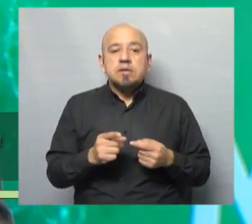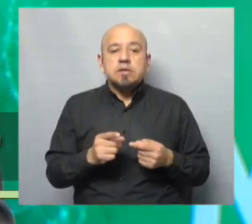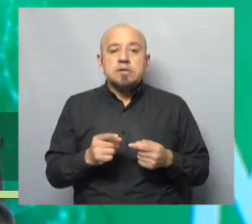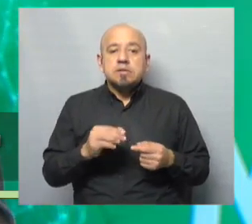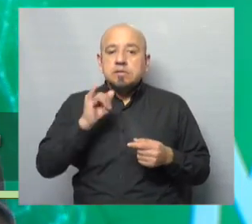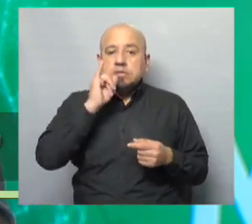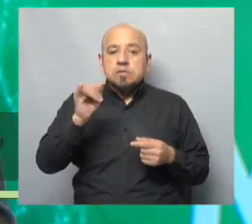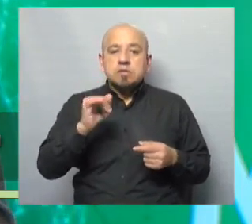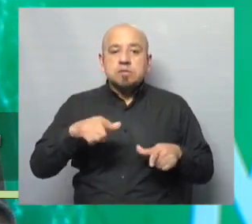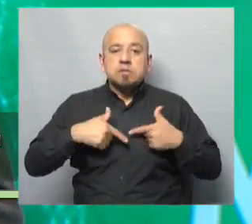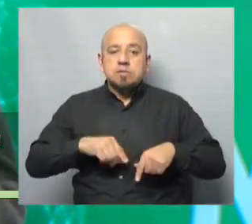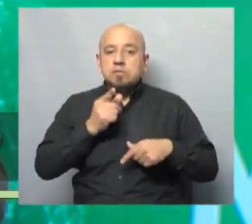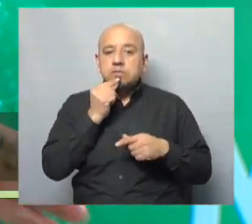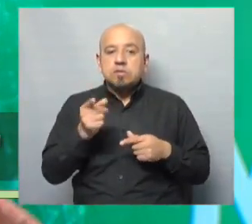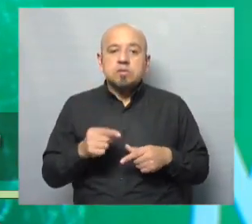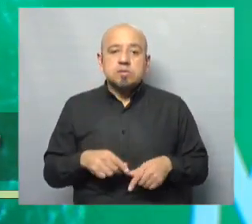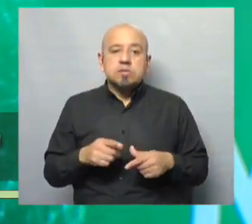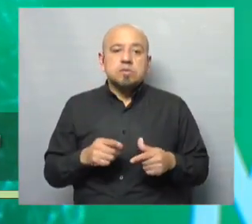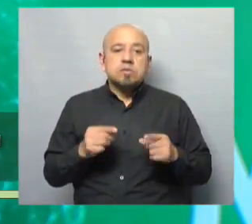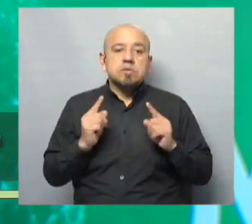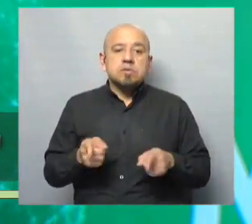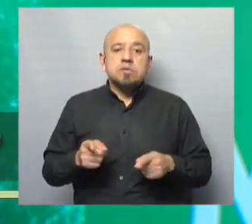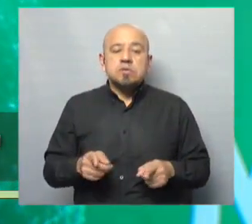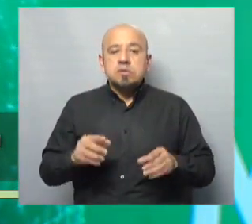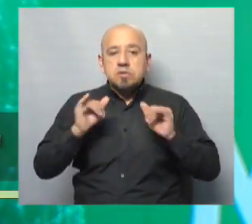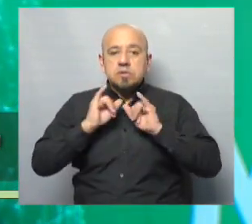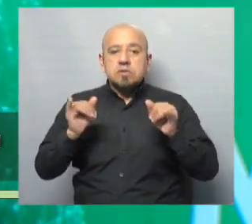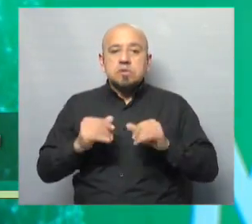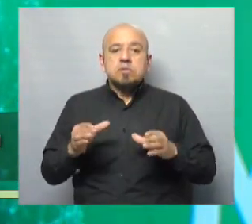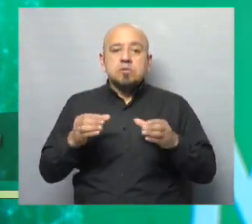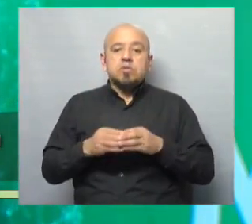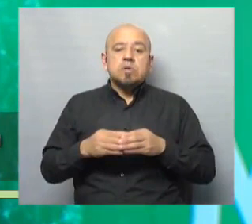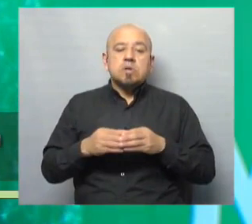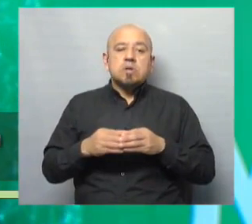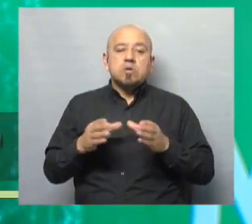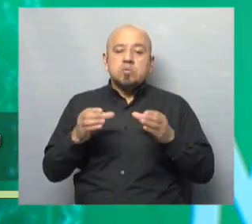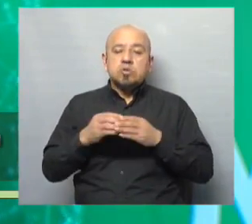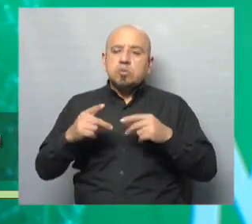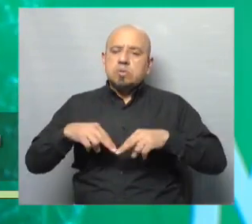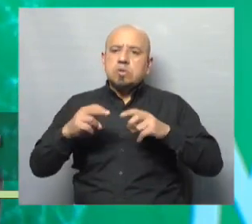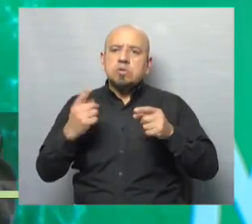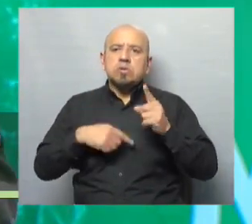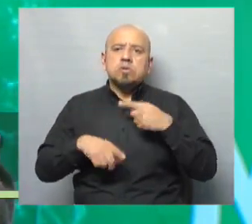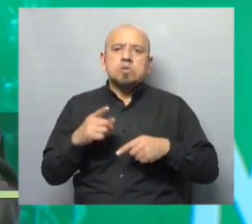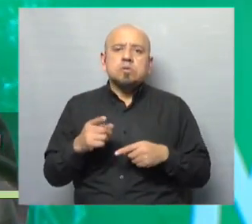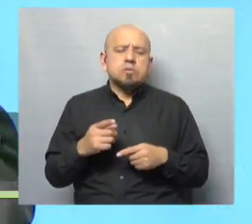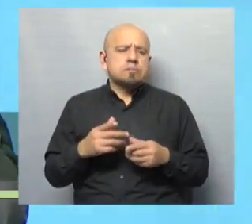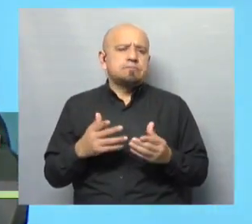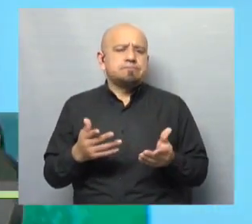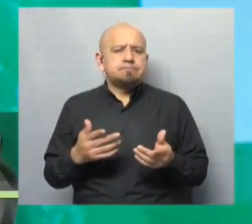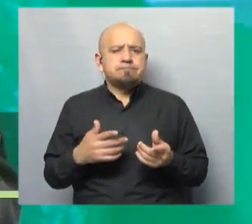denuncia del ministerio del interior y al mismo tiempo se promueve una comisión investigadora entonces esto